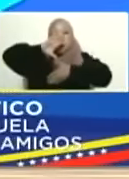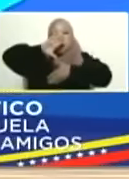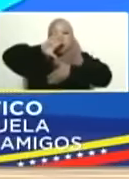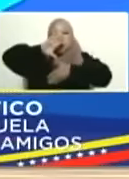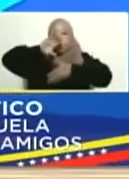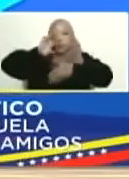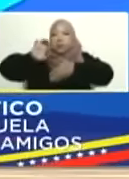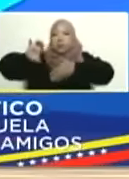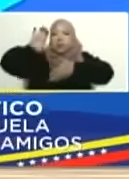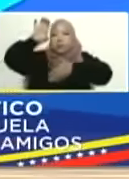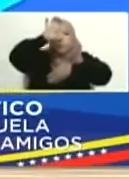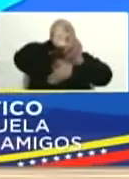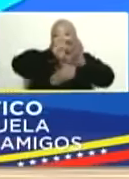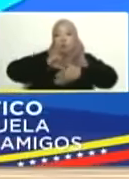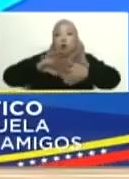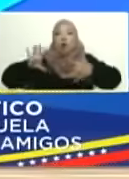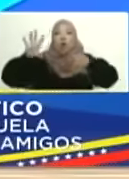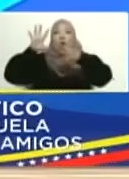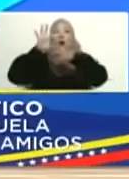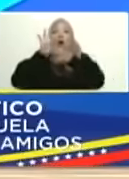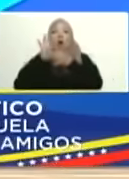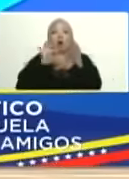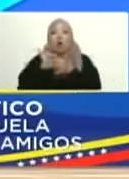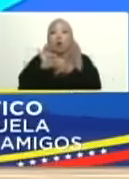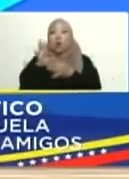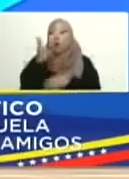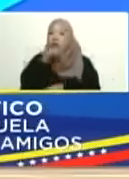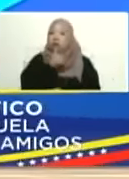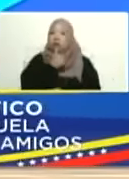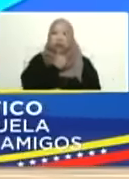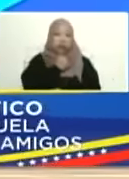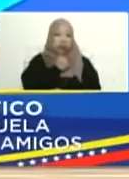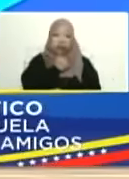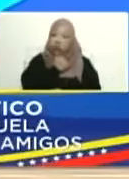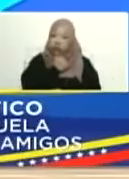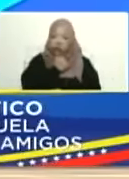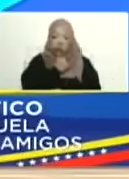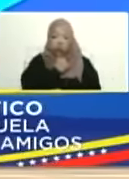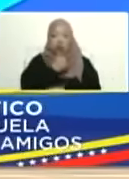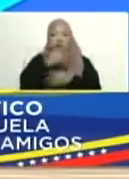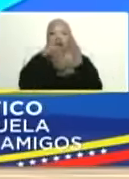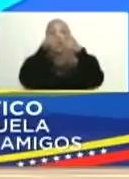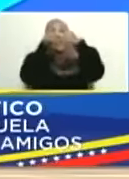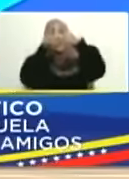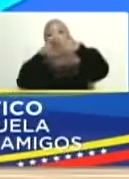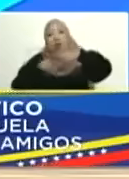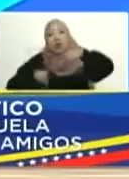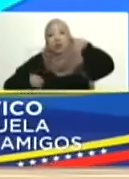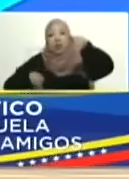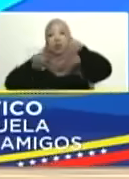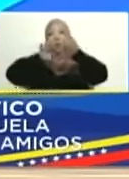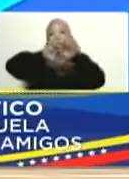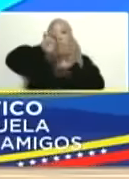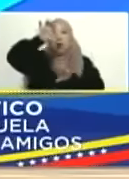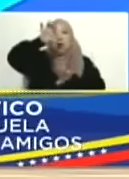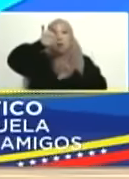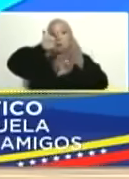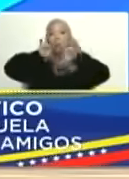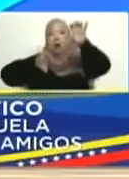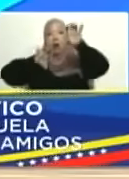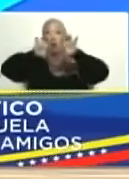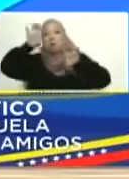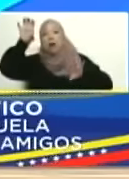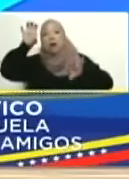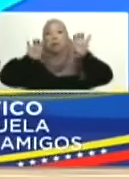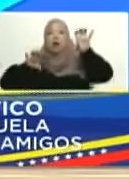en vez de haber construido una gran nación poderosa y unida, que se presentara